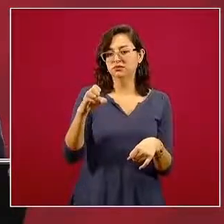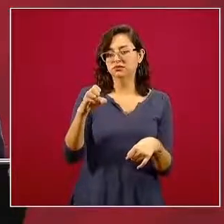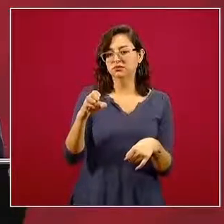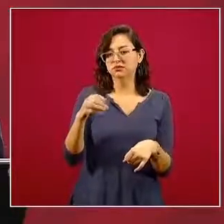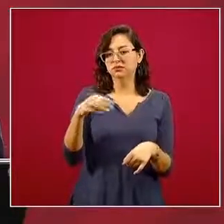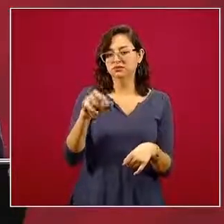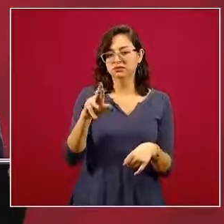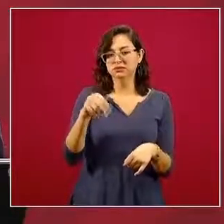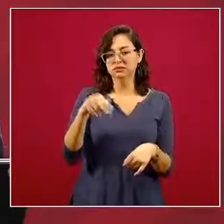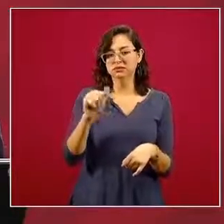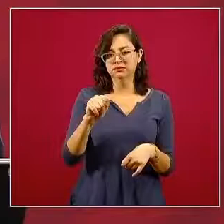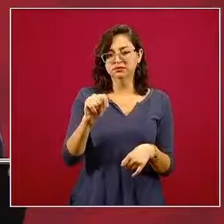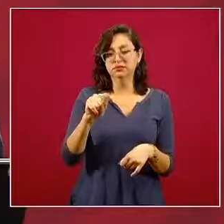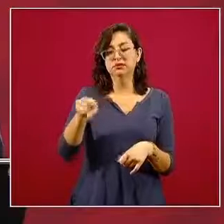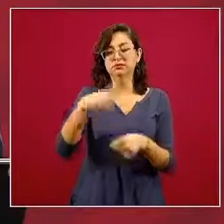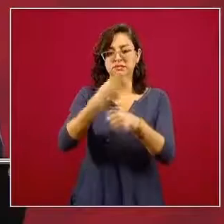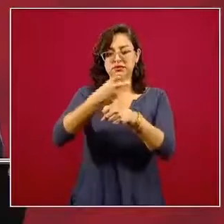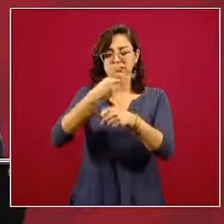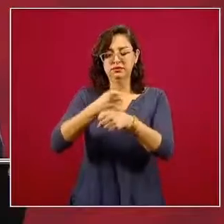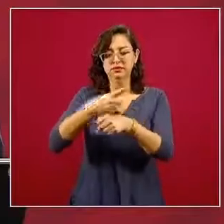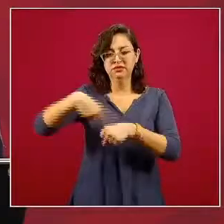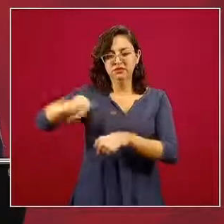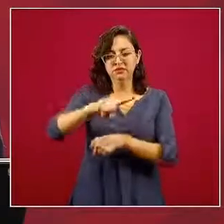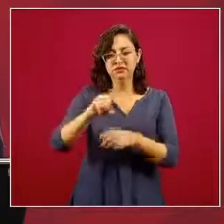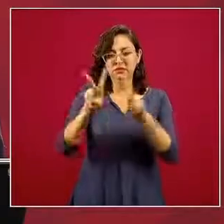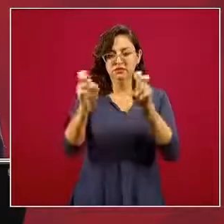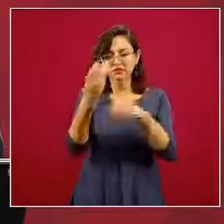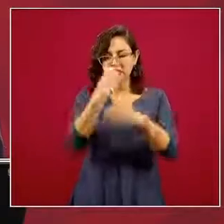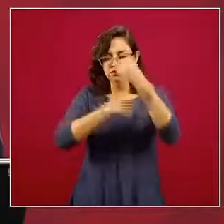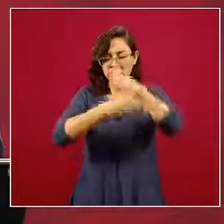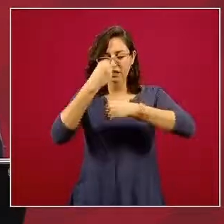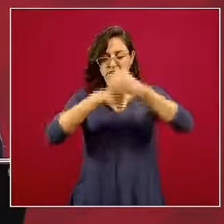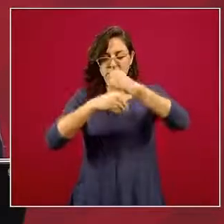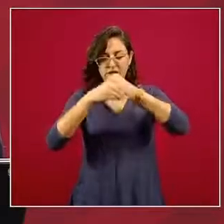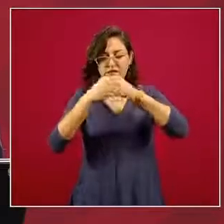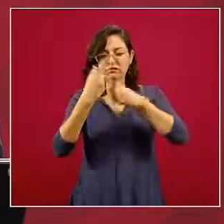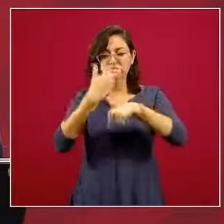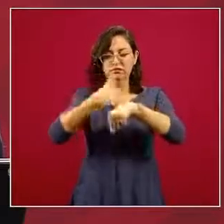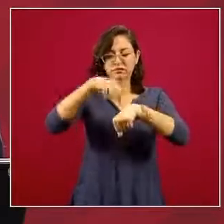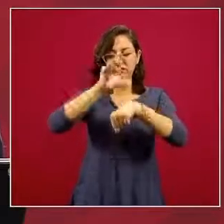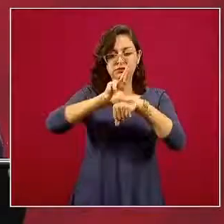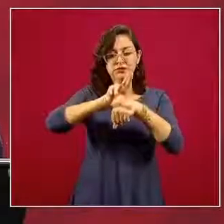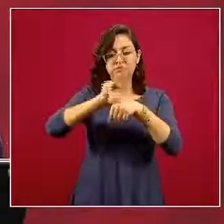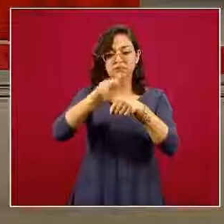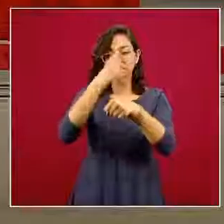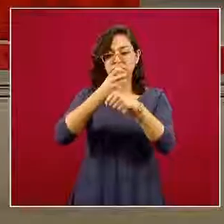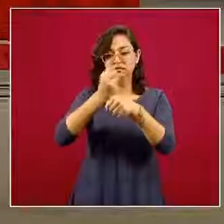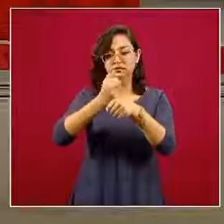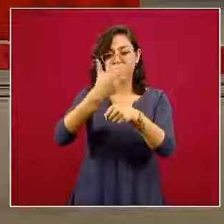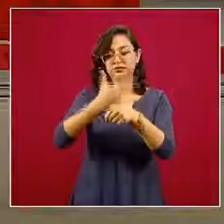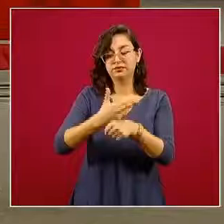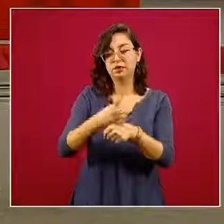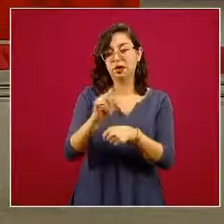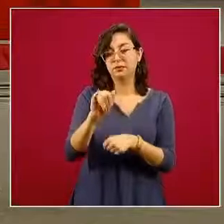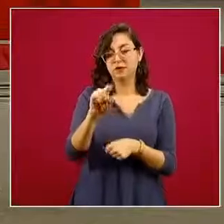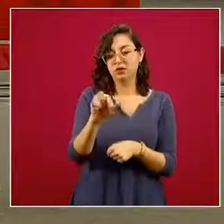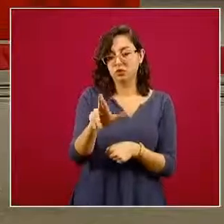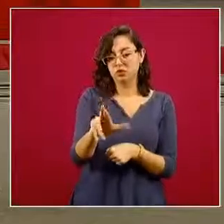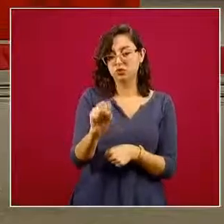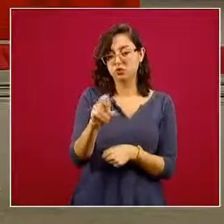Rural, específicamente la Subsecretaría de Autosuficiencia Alimentaria que coordina el subsecretario Víctor